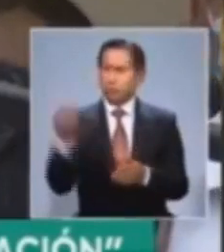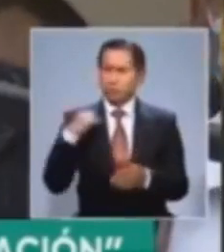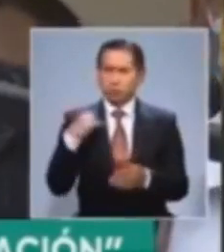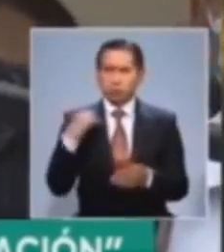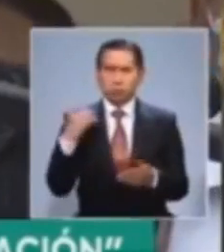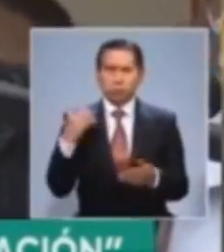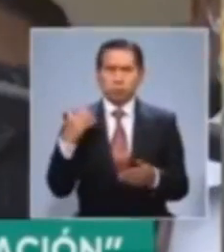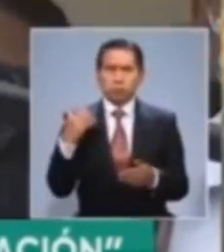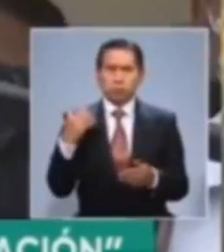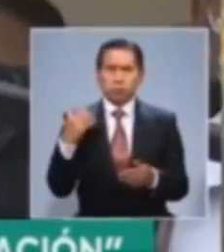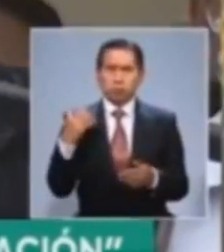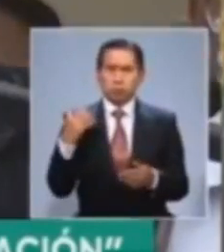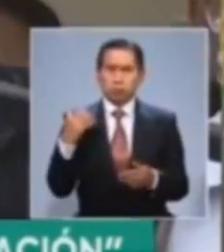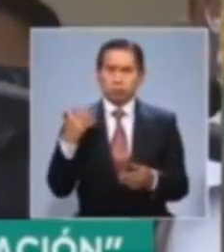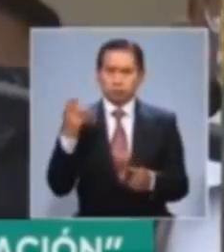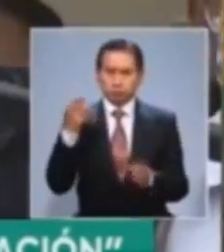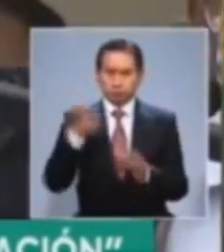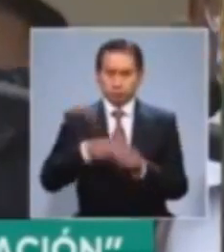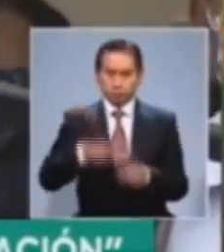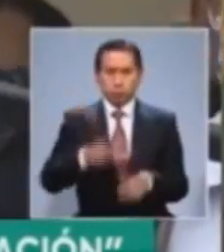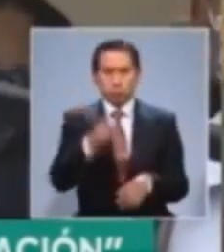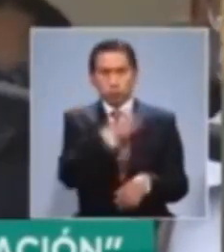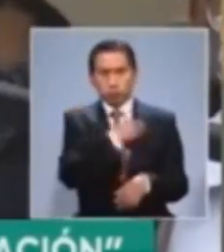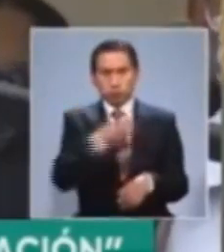estuve en la gobernación